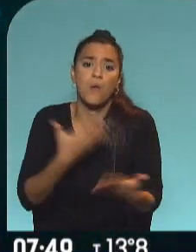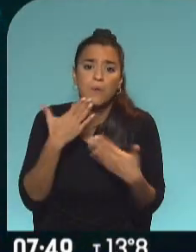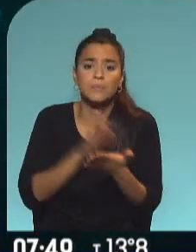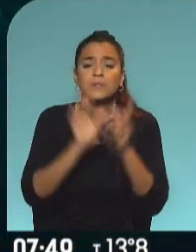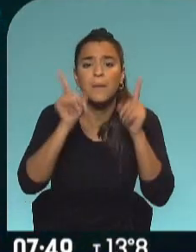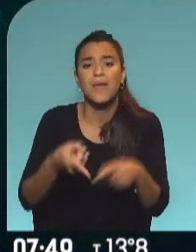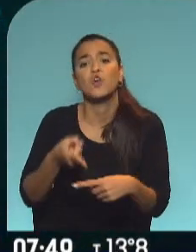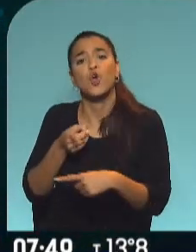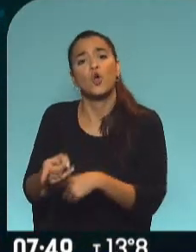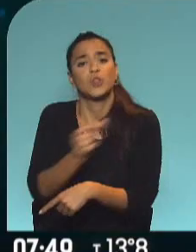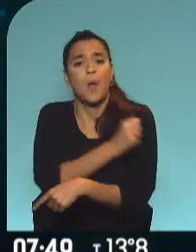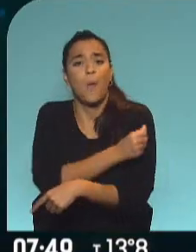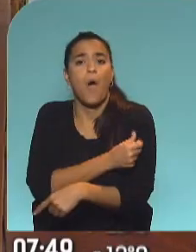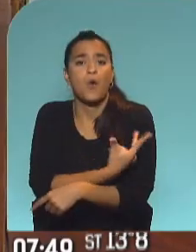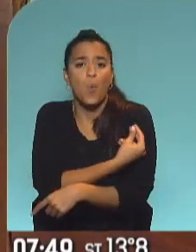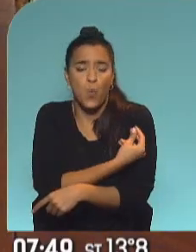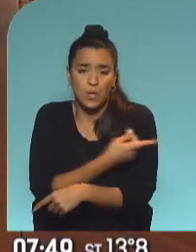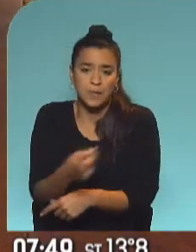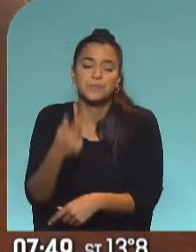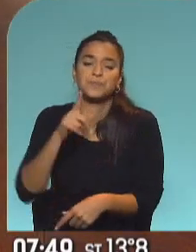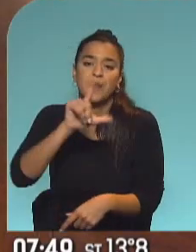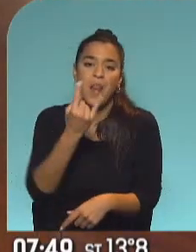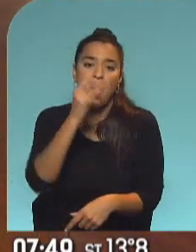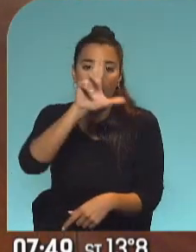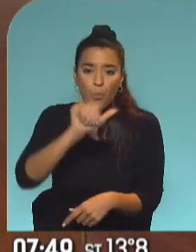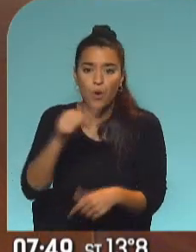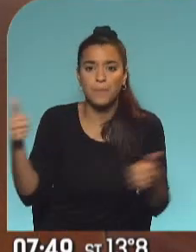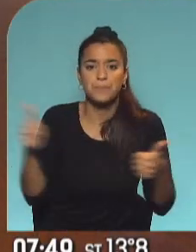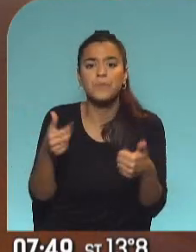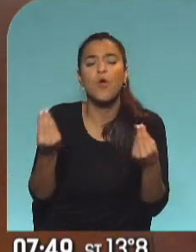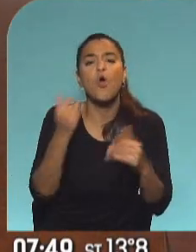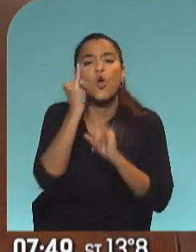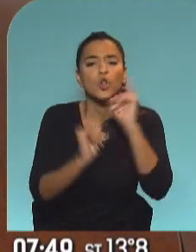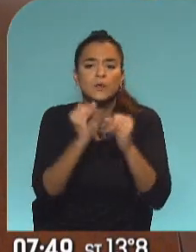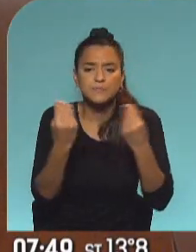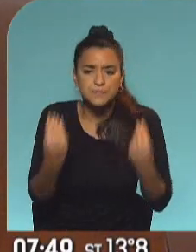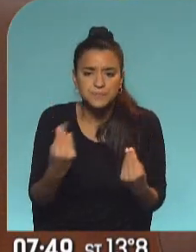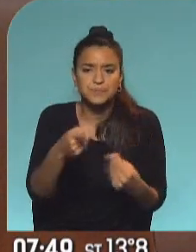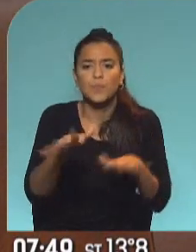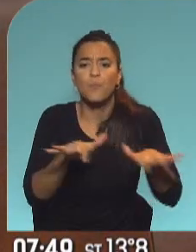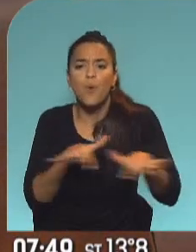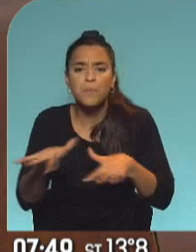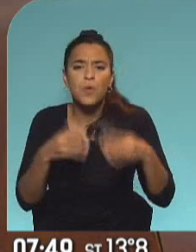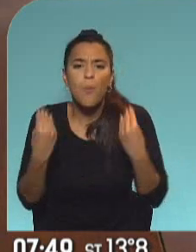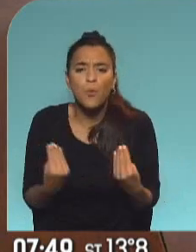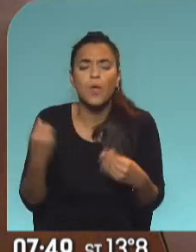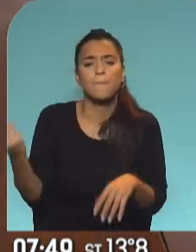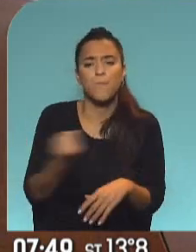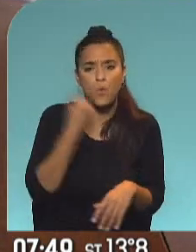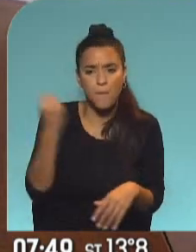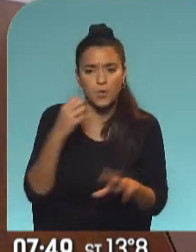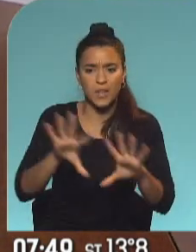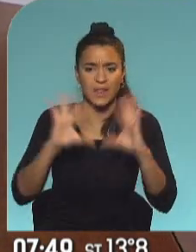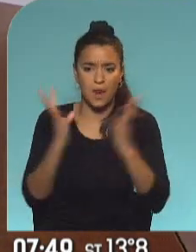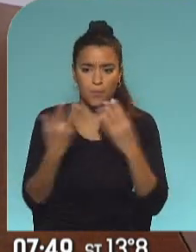los antivacunas. Y la doctora Laura Mijolson está aquí con nosotros para contarnos de qué se tratan estos movimientos y por qué son tan importantes en el